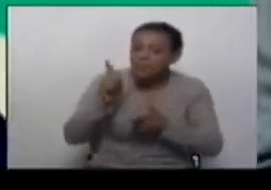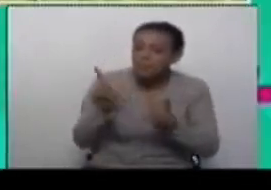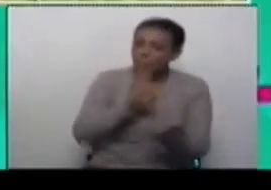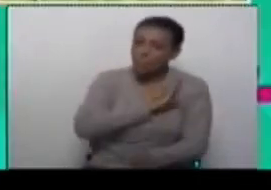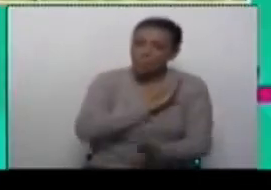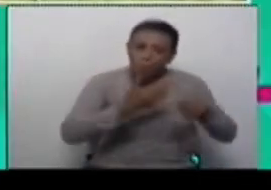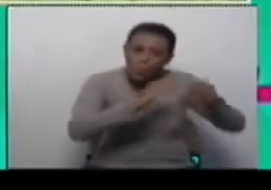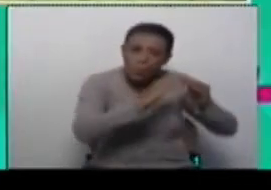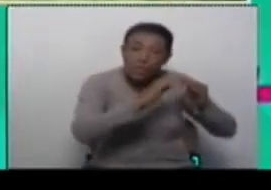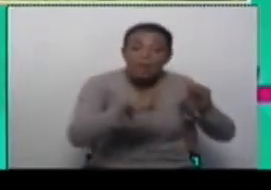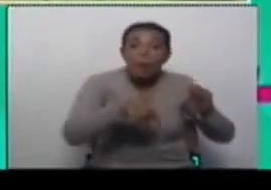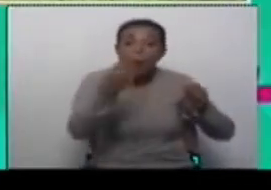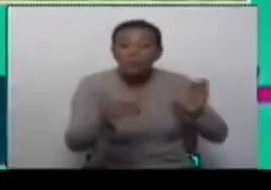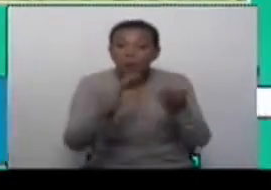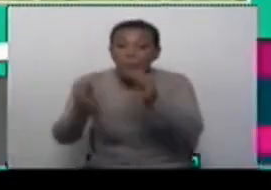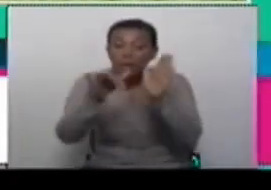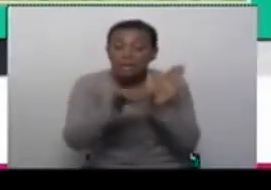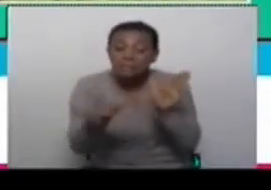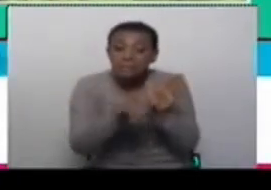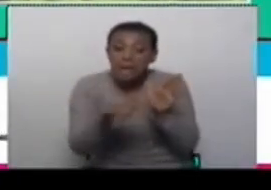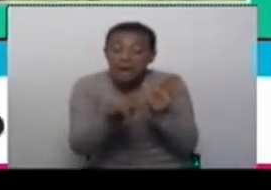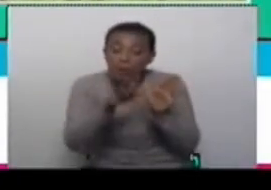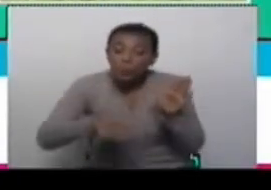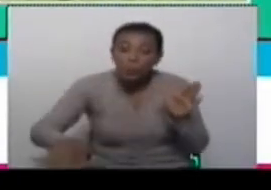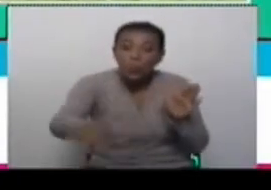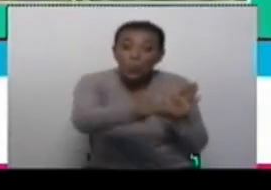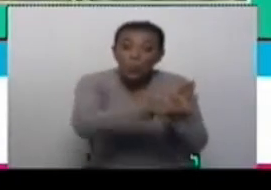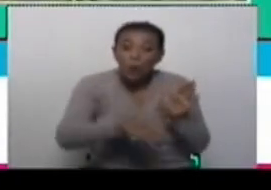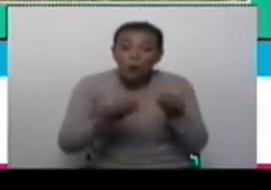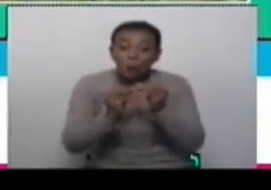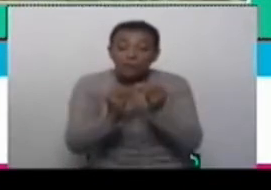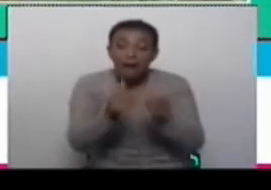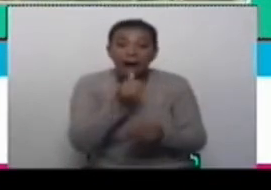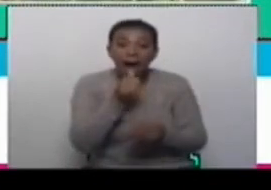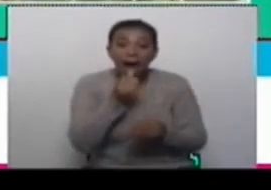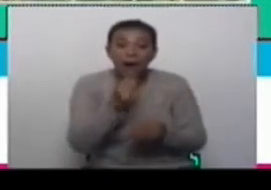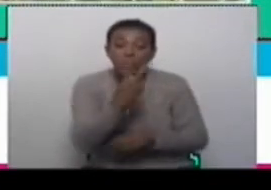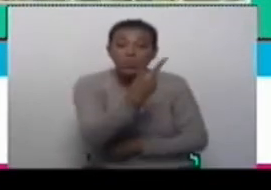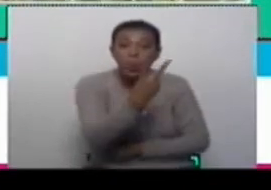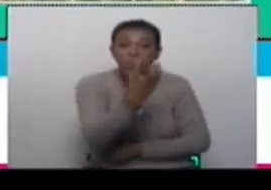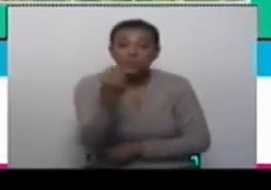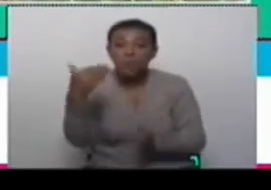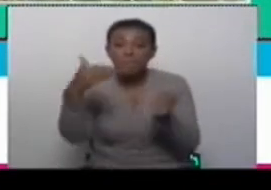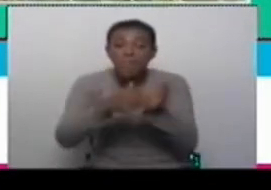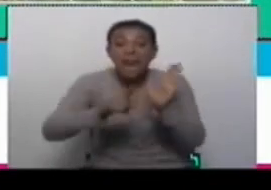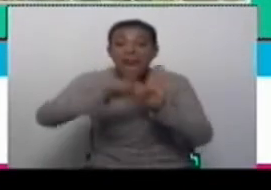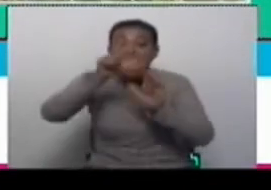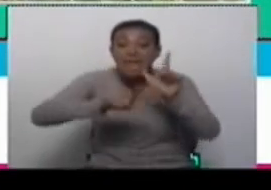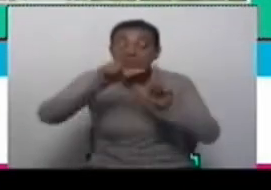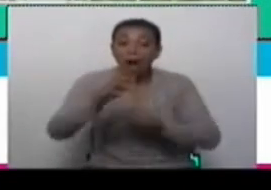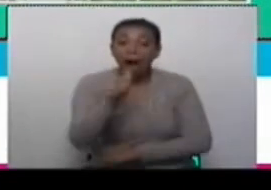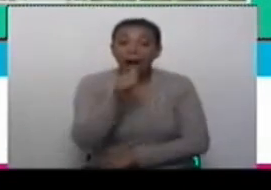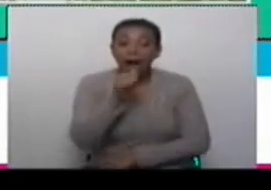Lurbina, sino también lo de Río Seco, ¿no? Y aparte de eso, el punto y círculo se recuperó un tanque aéreo de 200 mil litros. Y trabajó la